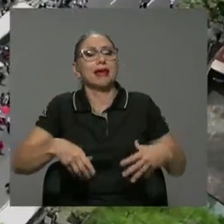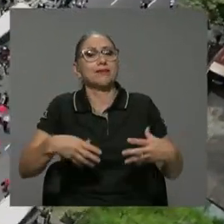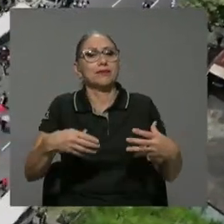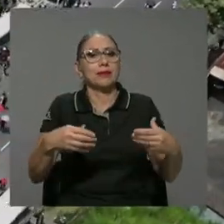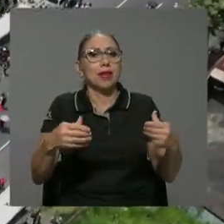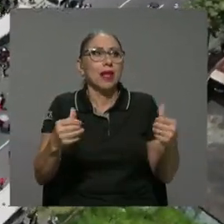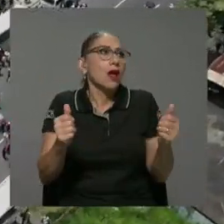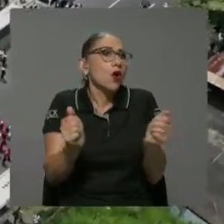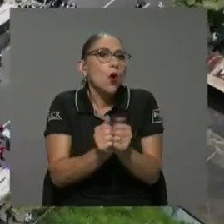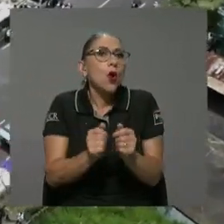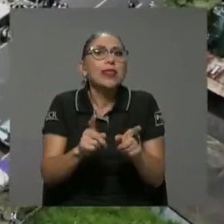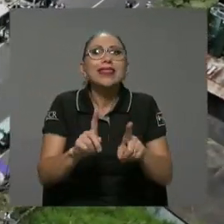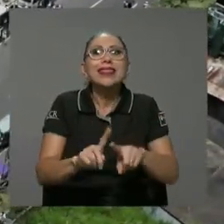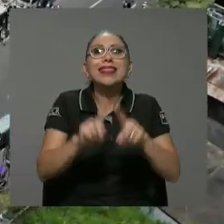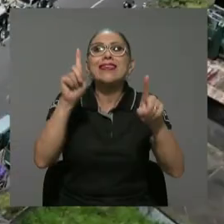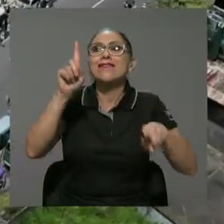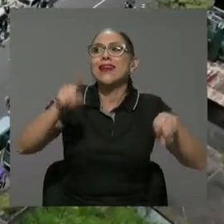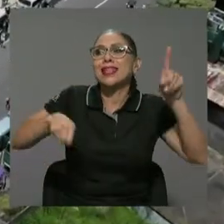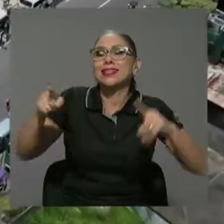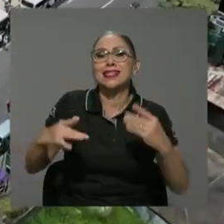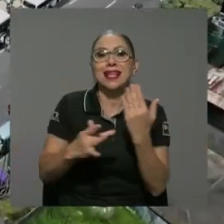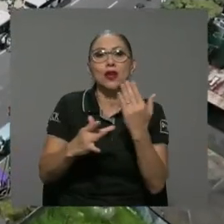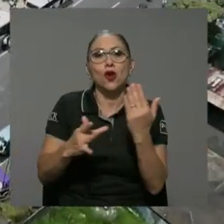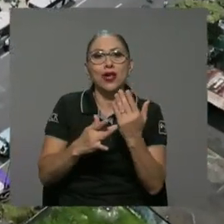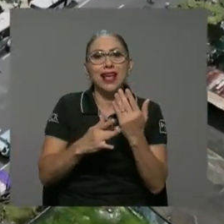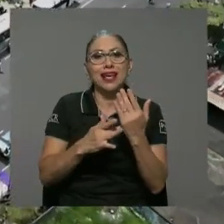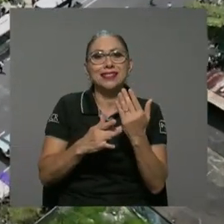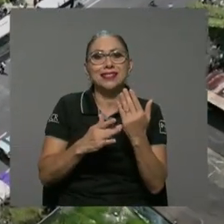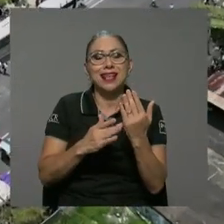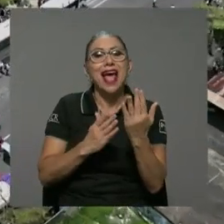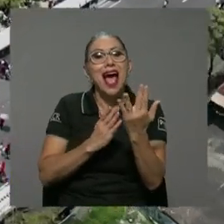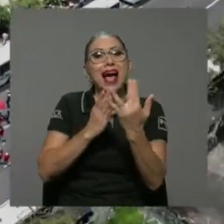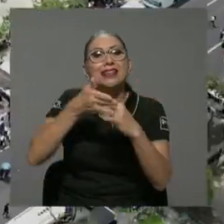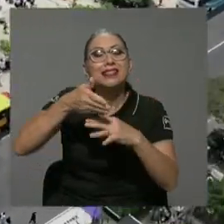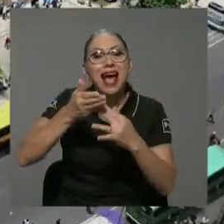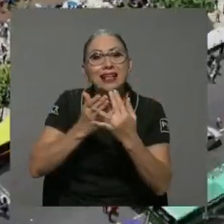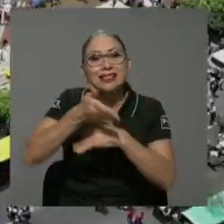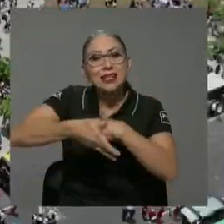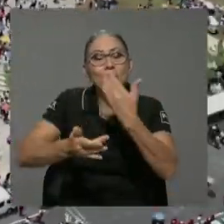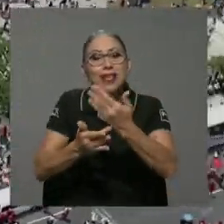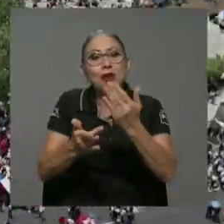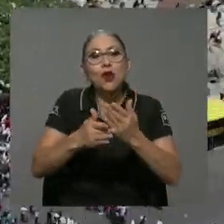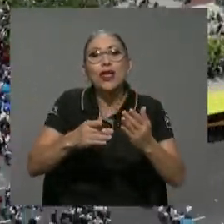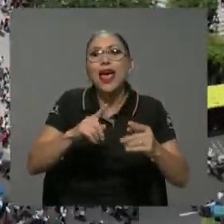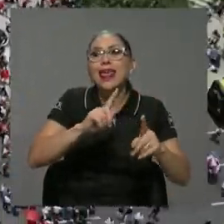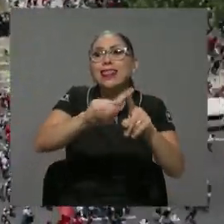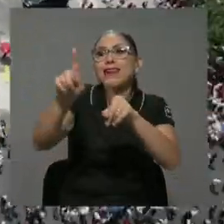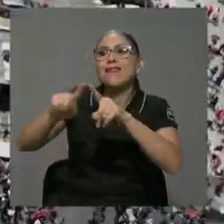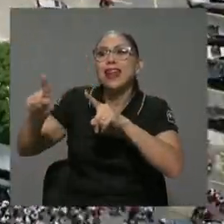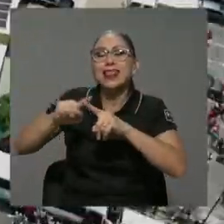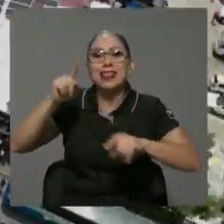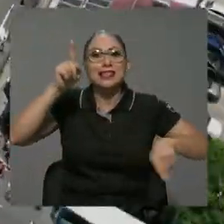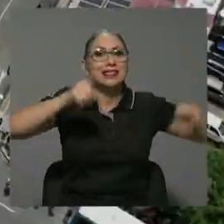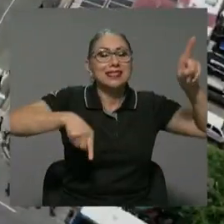diferencias tecnológicas y de acceso a tecnología tan diferentes que hay en las diferentes regiones del país, continuar en clases virtuales, por